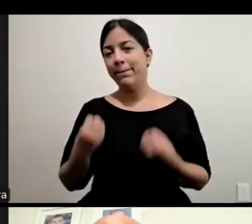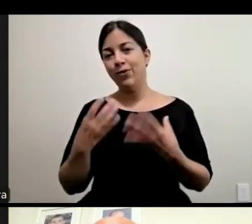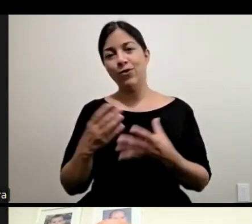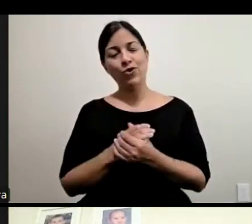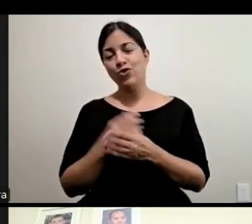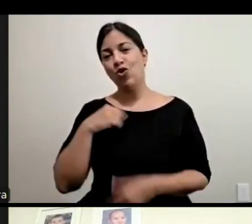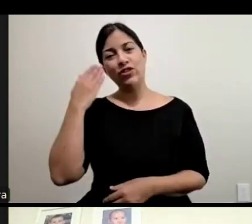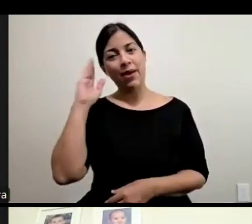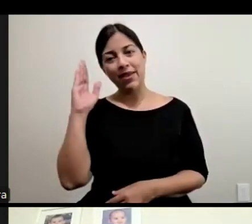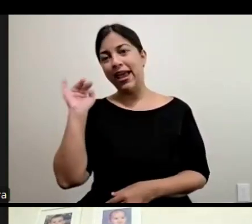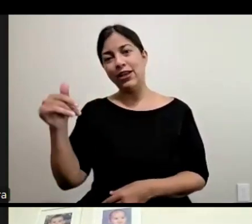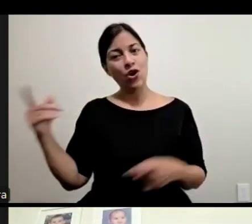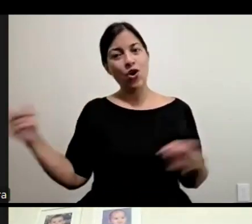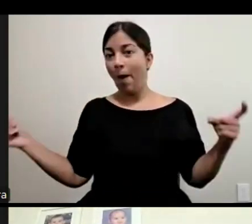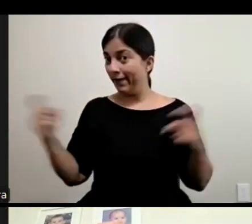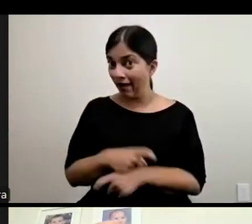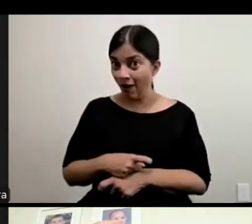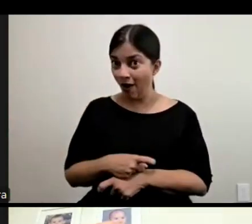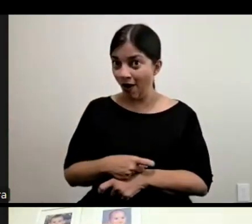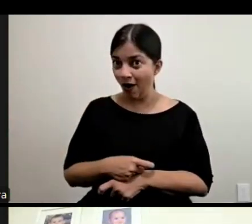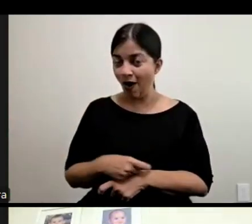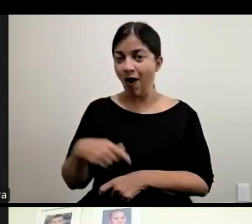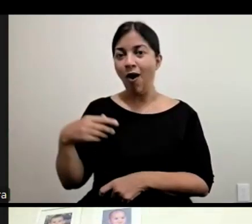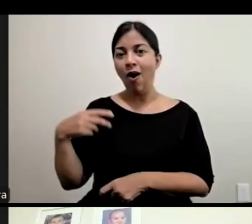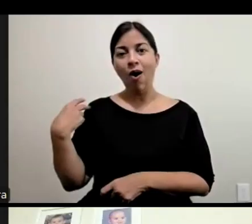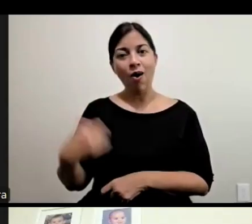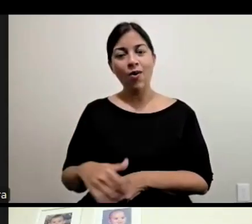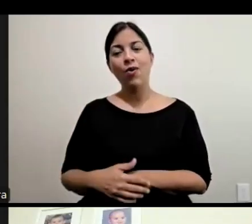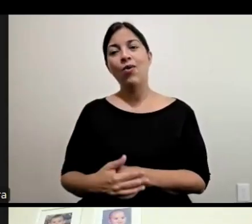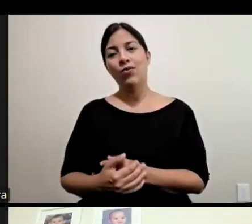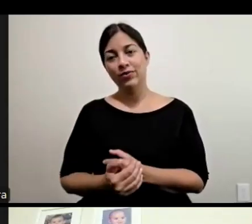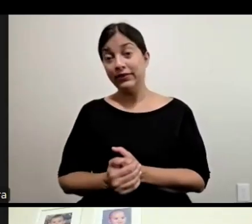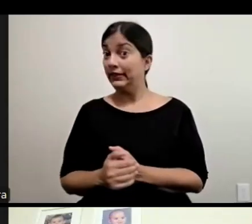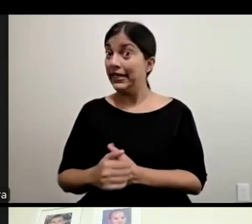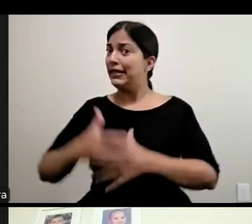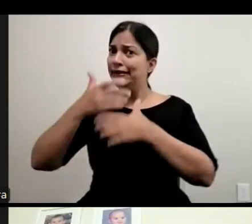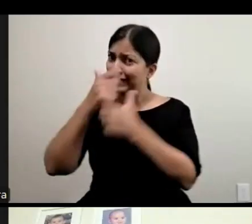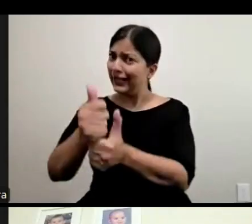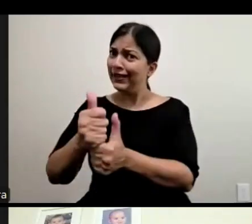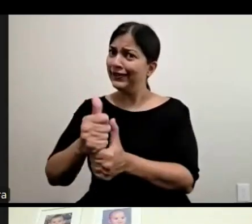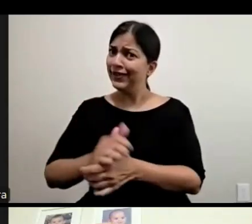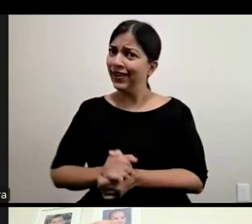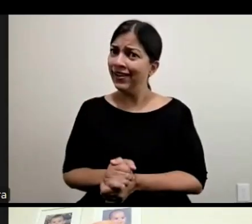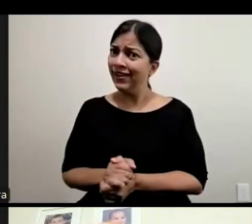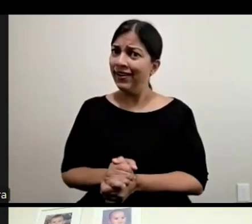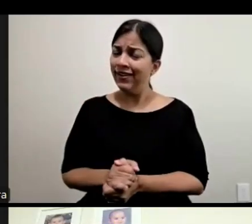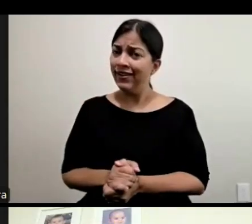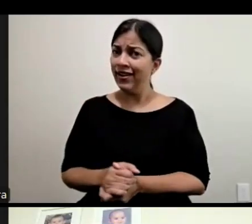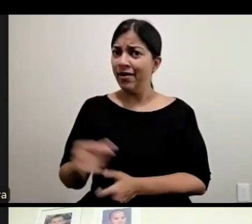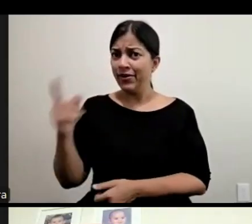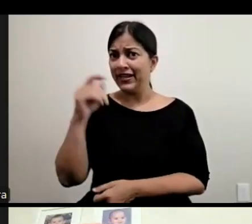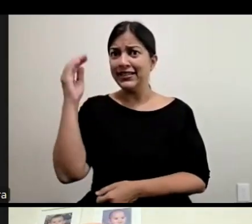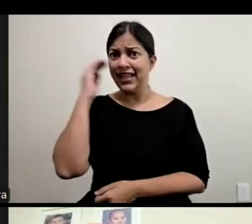tan complejo. Era otra cosa. Sí. Y es interesantísimo, porque el saber el